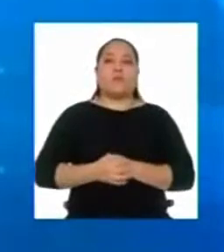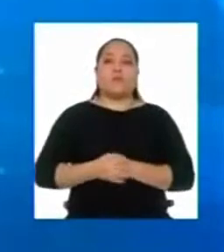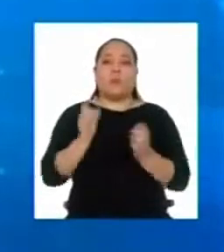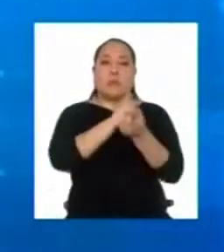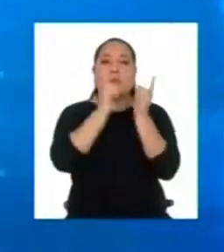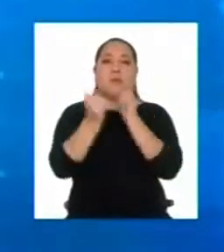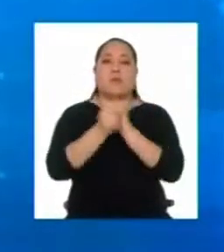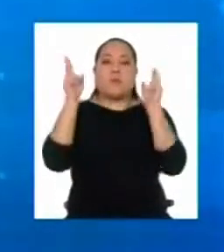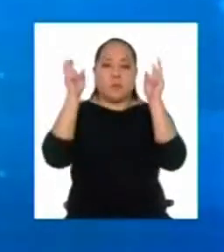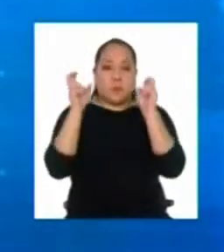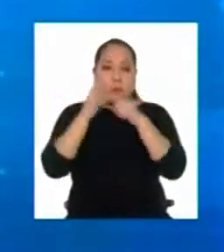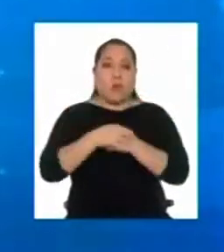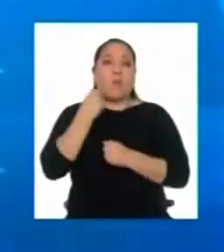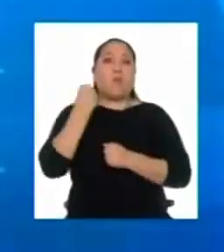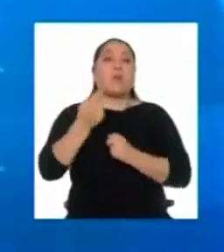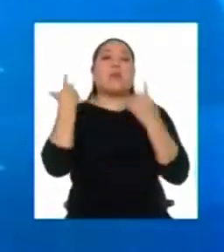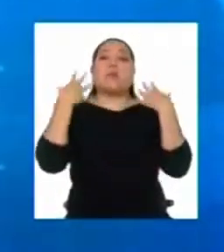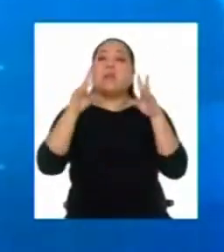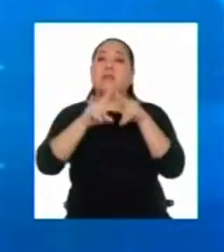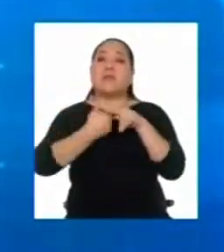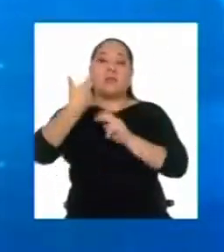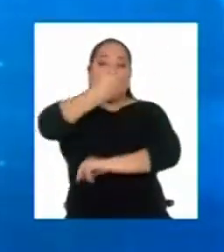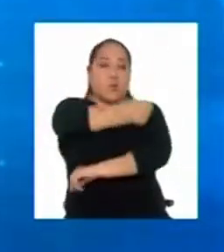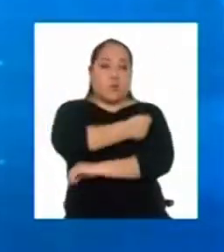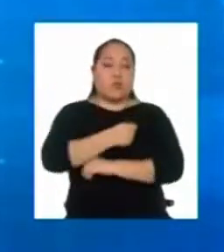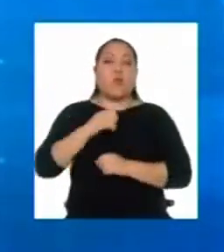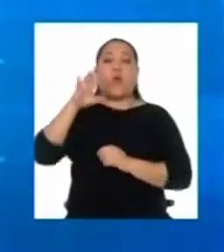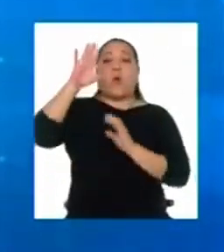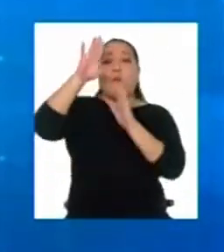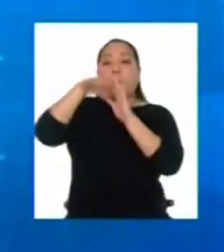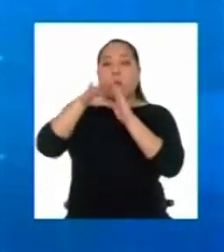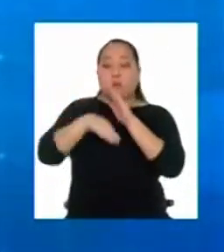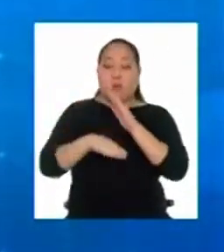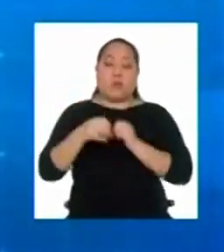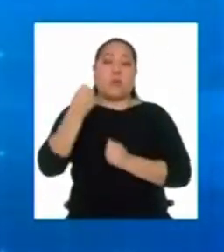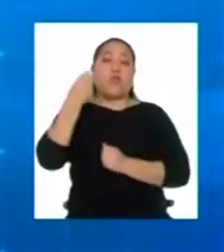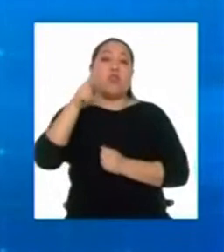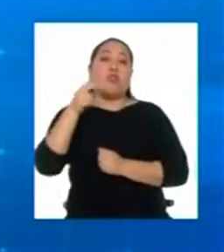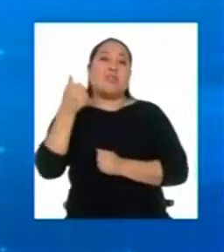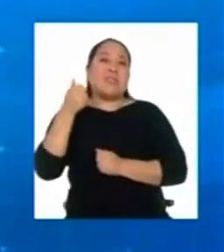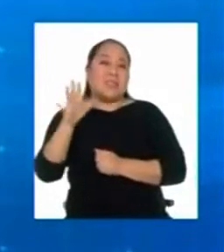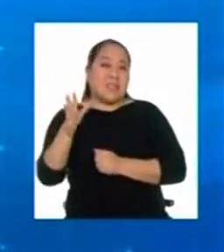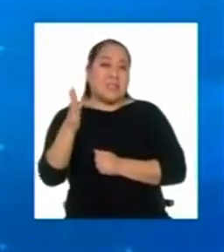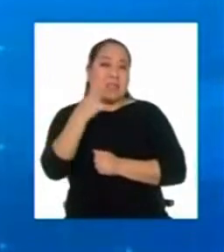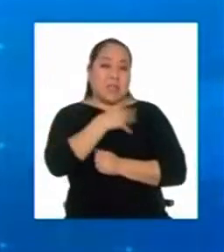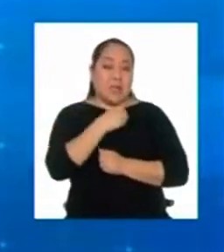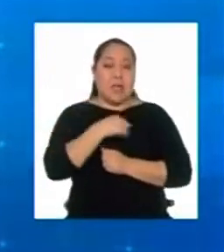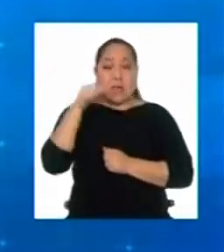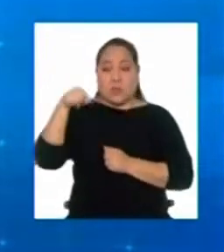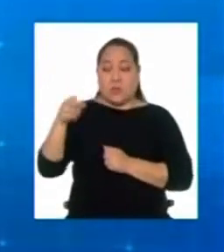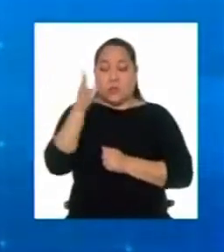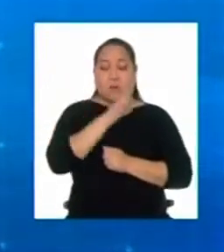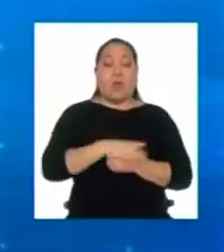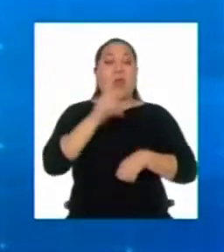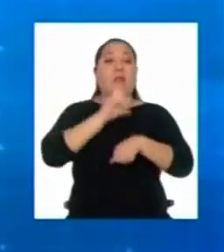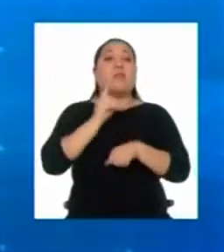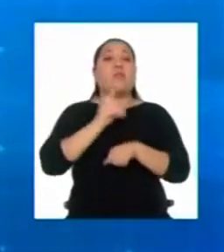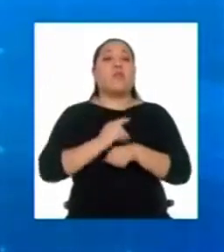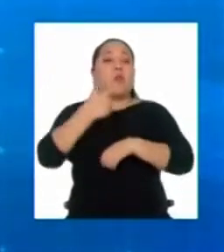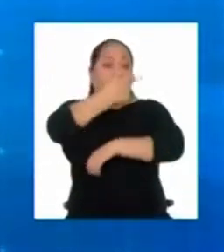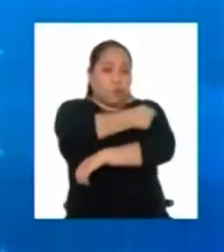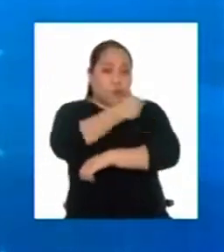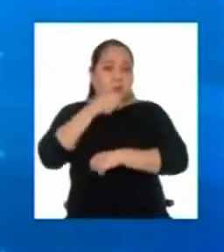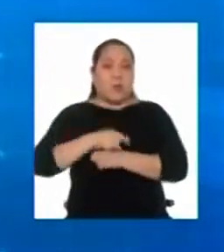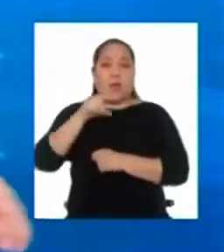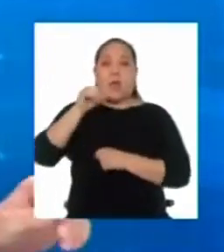Vamos a cambiar ahora de tema porque se inició la vacunación a menores de entre 12 y 15 años. La directora de inmunización del MinSA, Gabriela